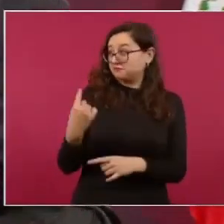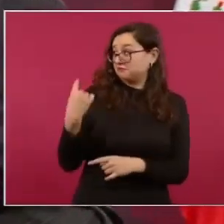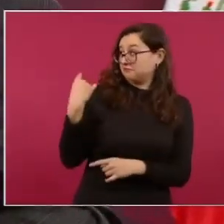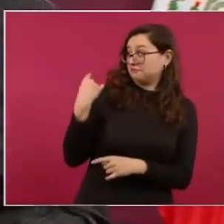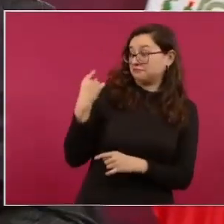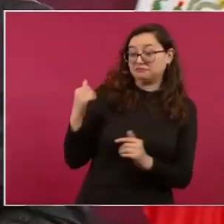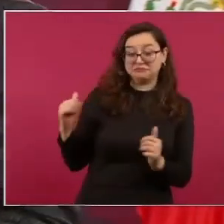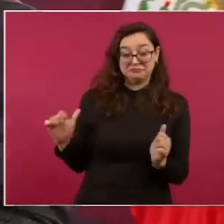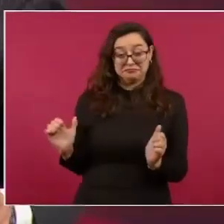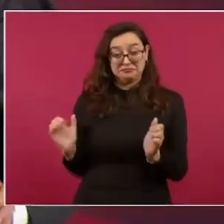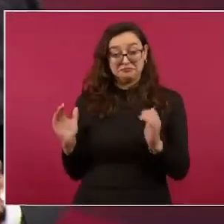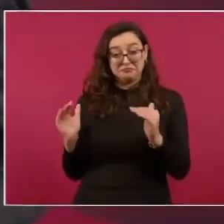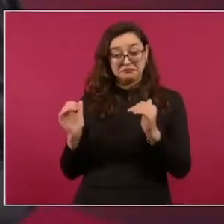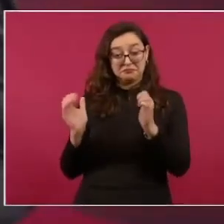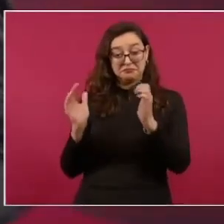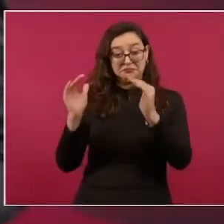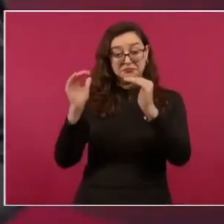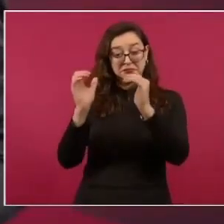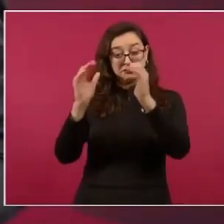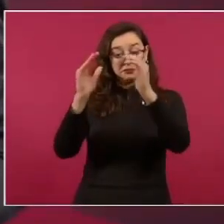esta pirámide,